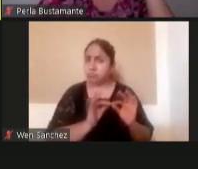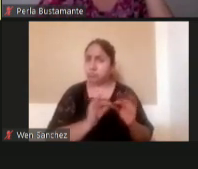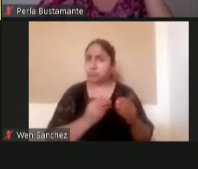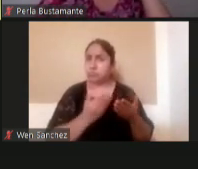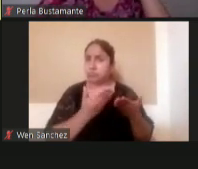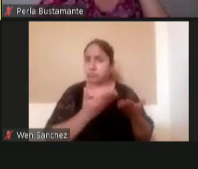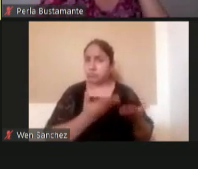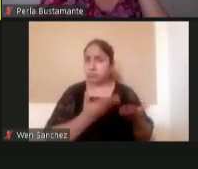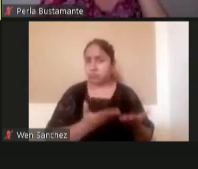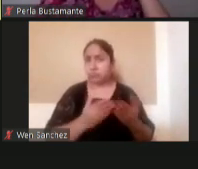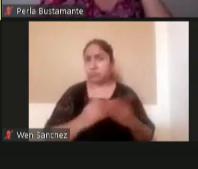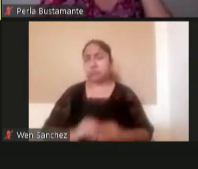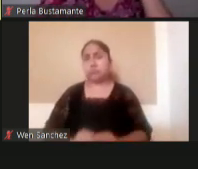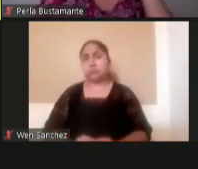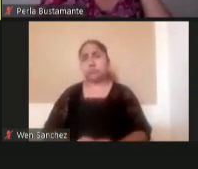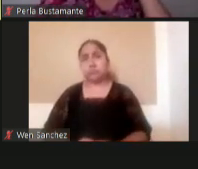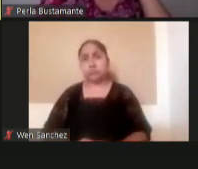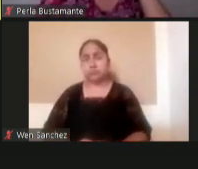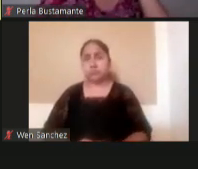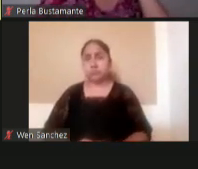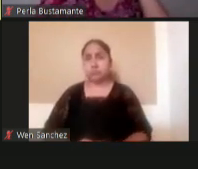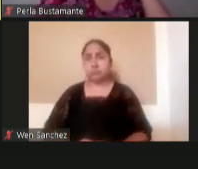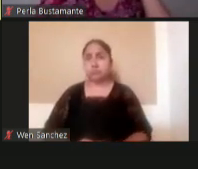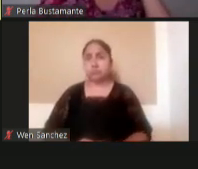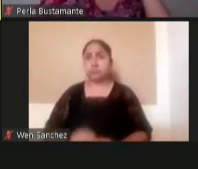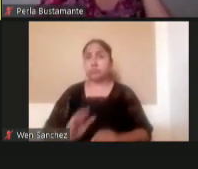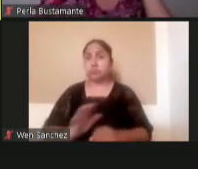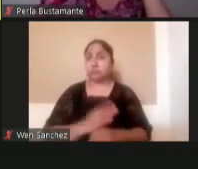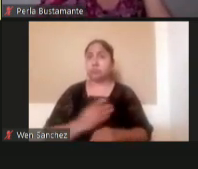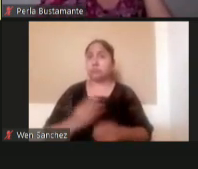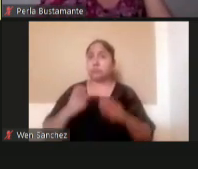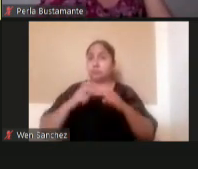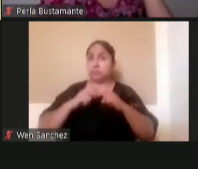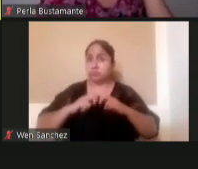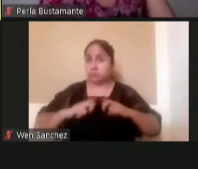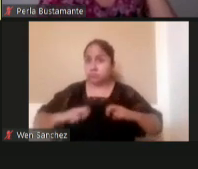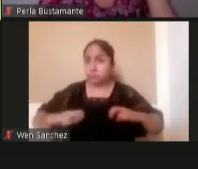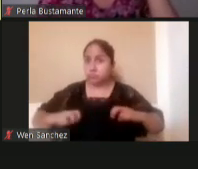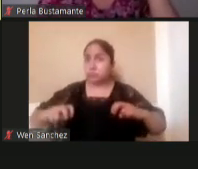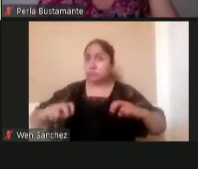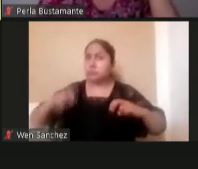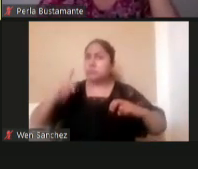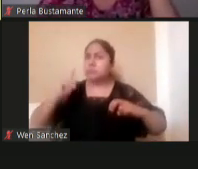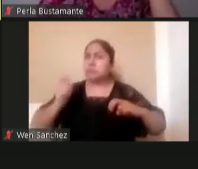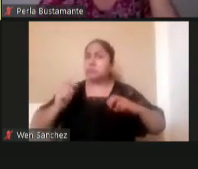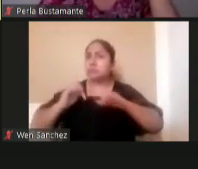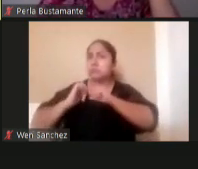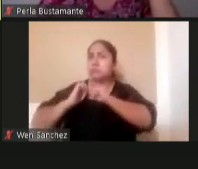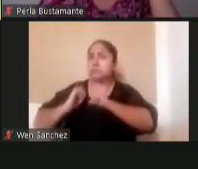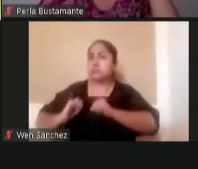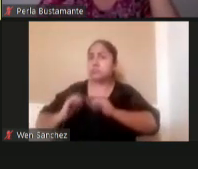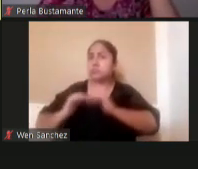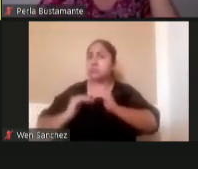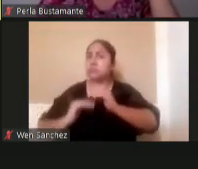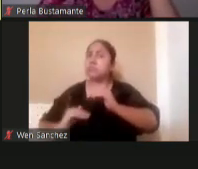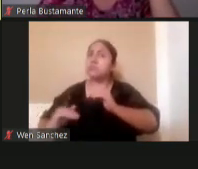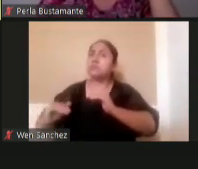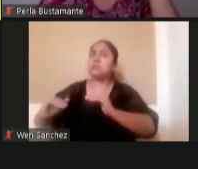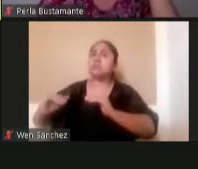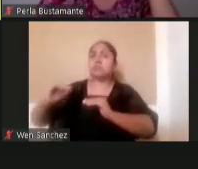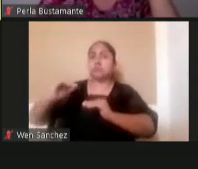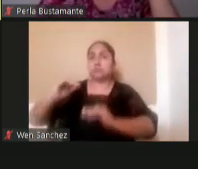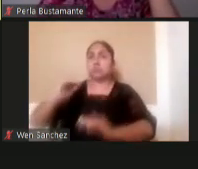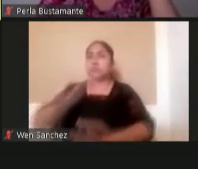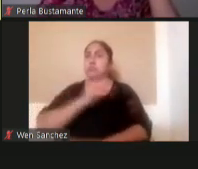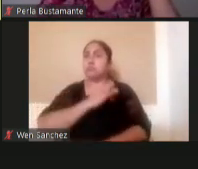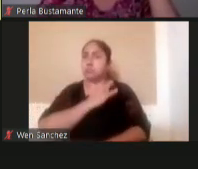Comisión Federal de Electricidad de que la máxima tribuna municipal en Juárez no está de acuerdo con el servicio